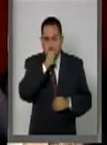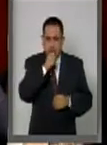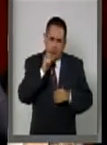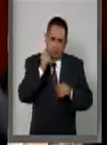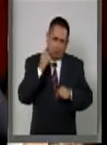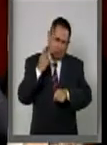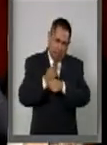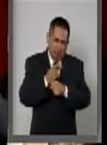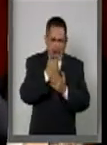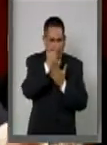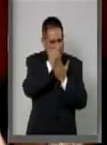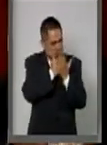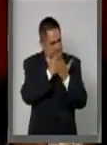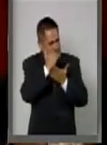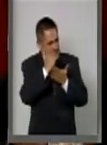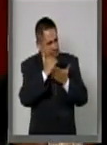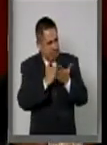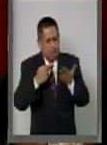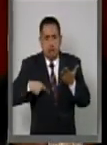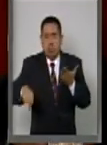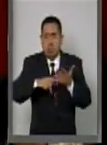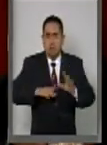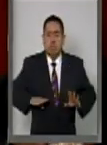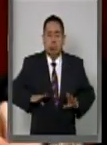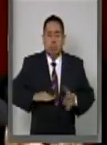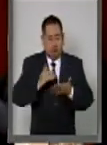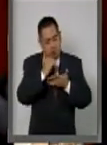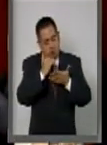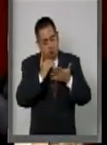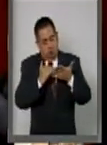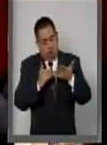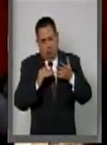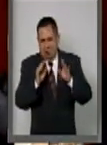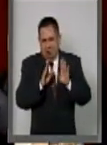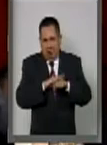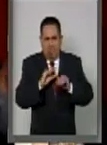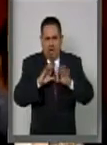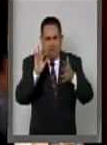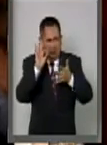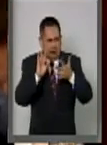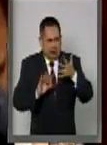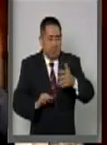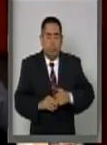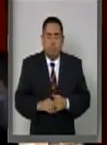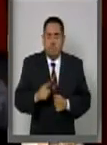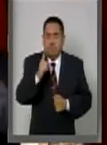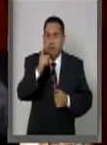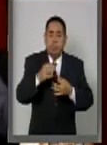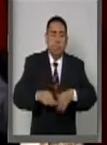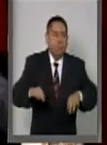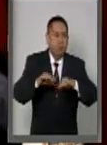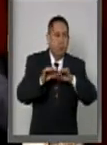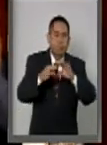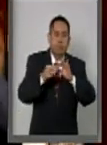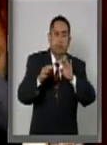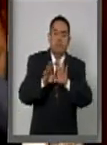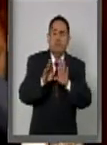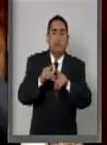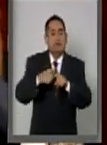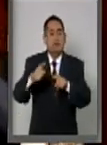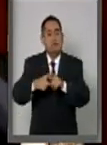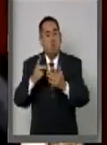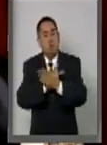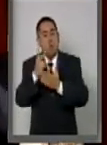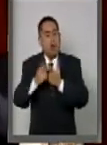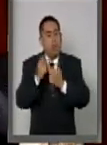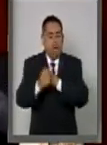listas y los padrones de todos los beneficiarios ubicándolos con precisión. Cabe señalar que en la gestión de estos programas